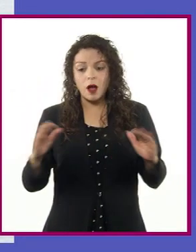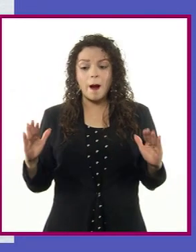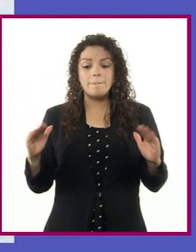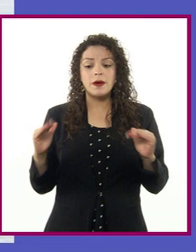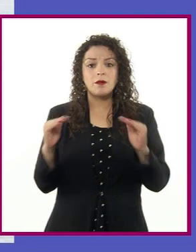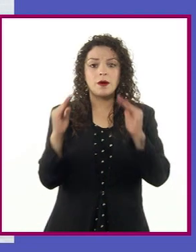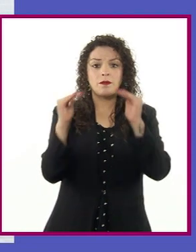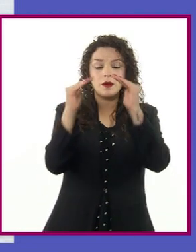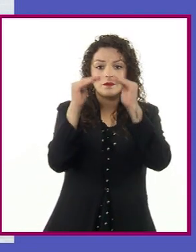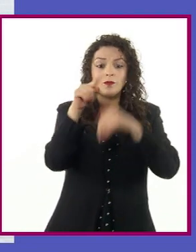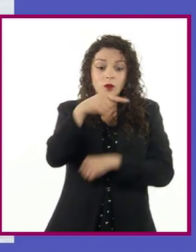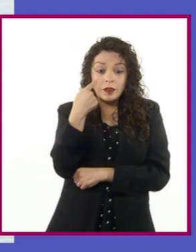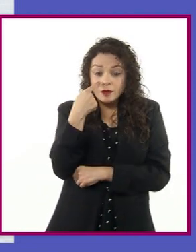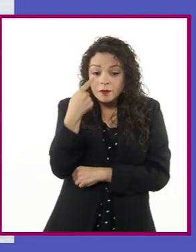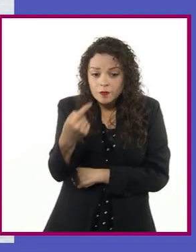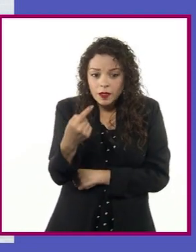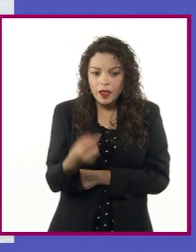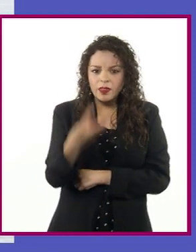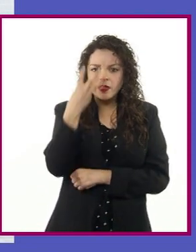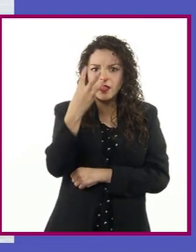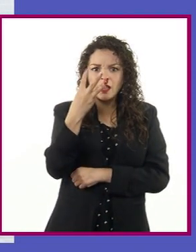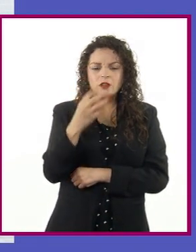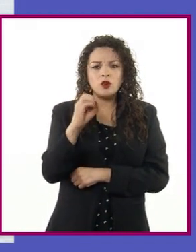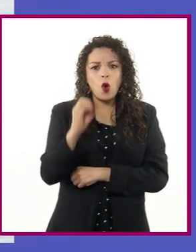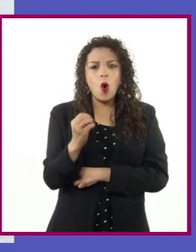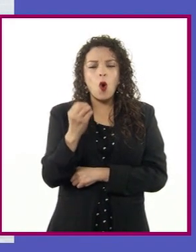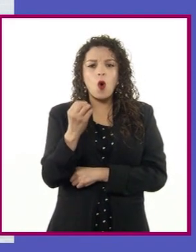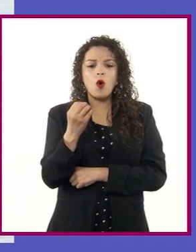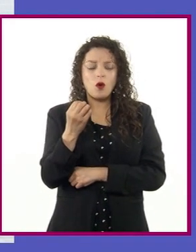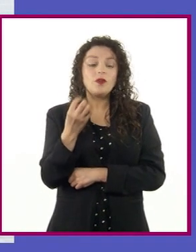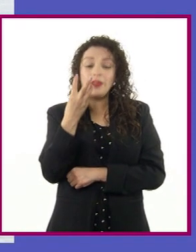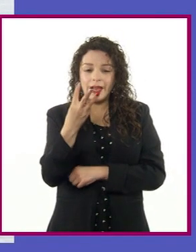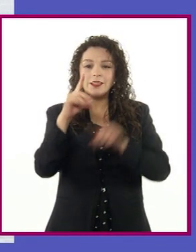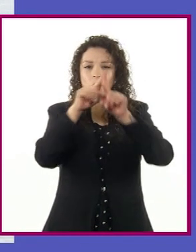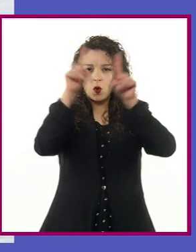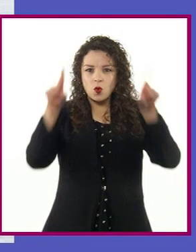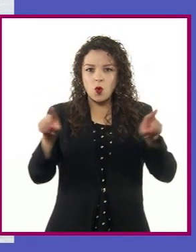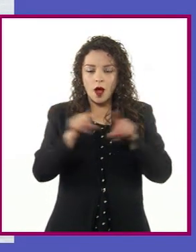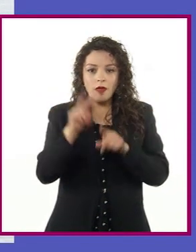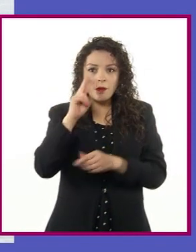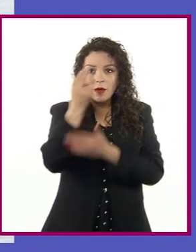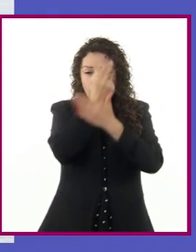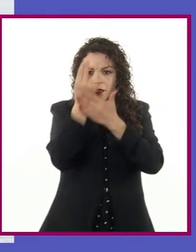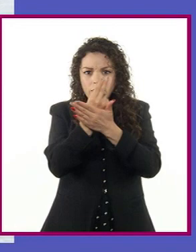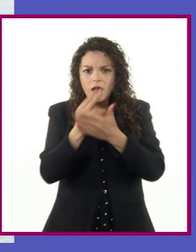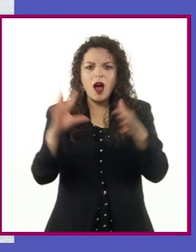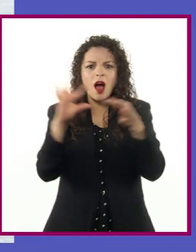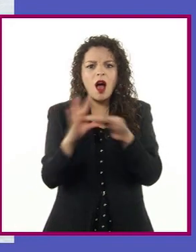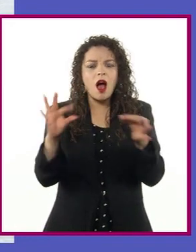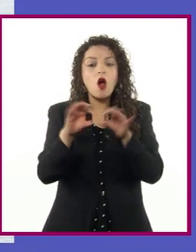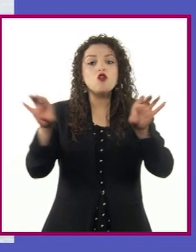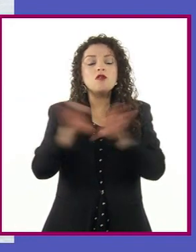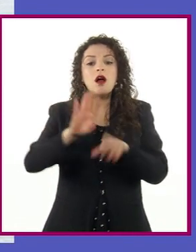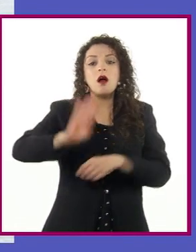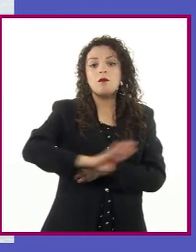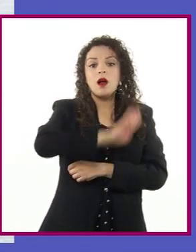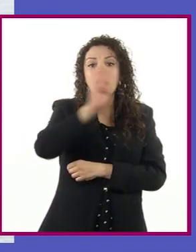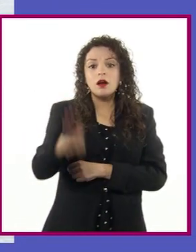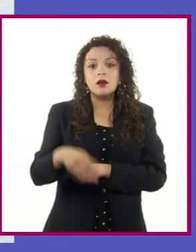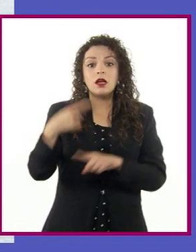Observa la composición en 3 viñetas o cuadros, que nos narran la muerte de Moctezuma y su cremación.